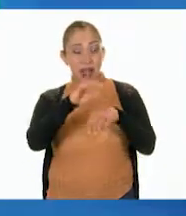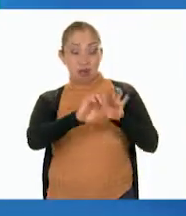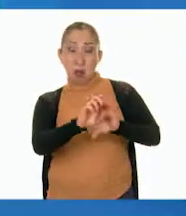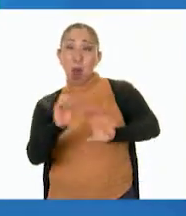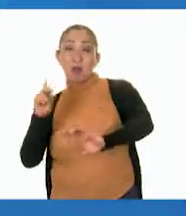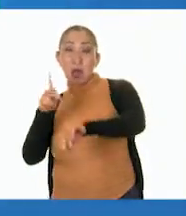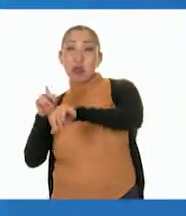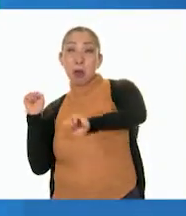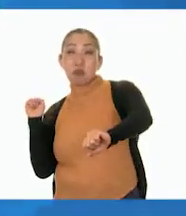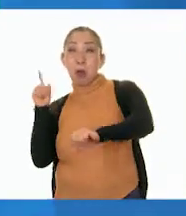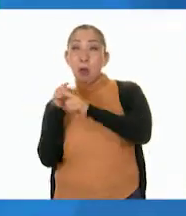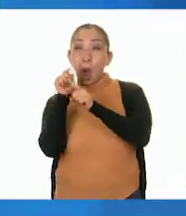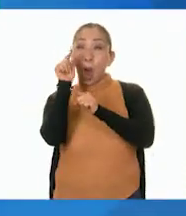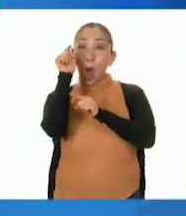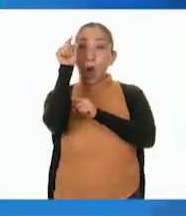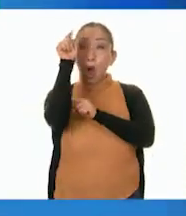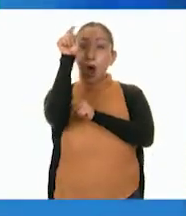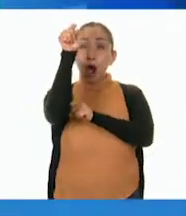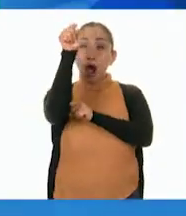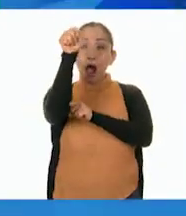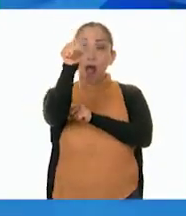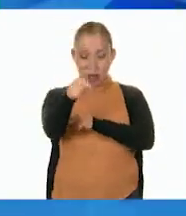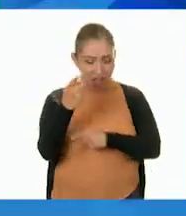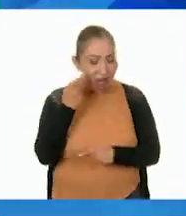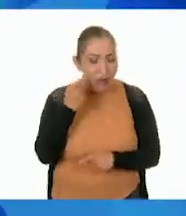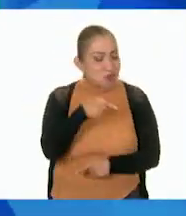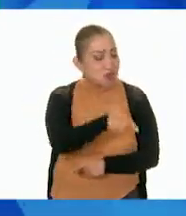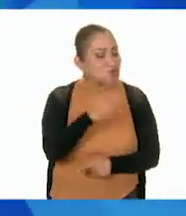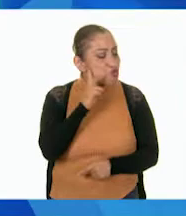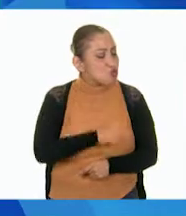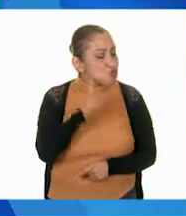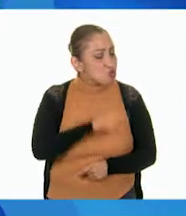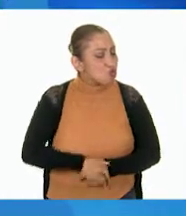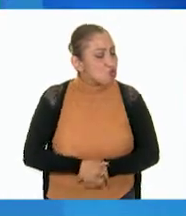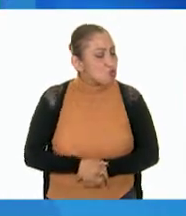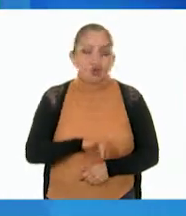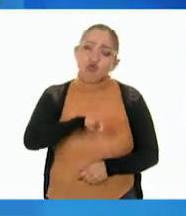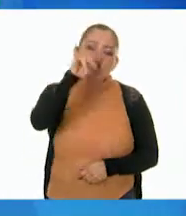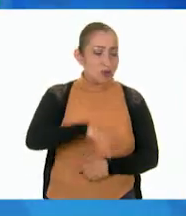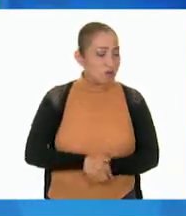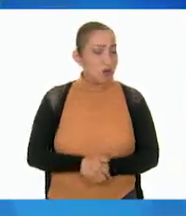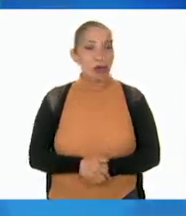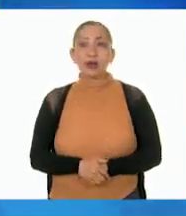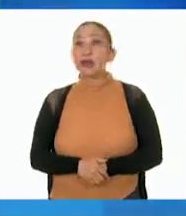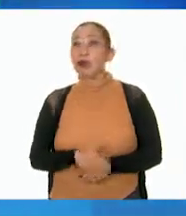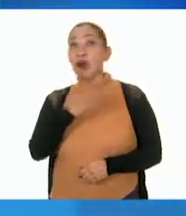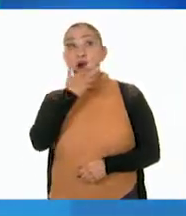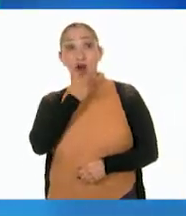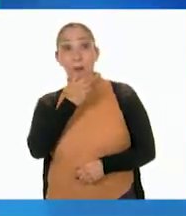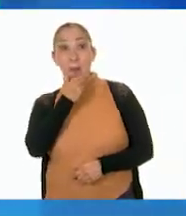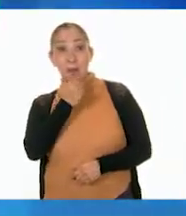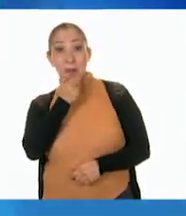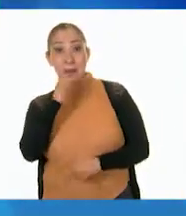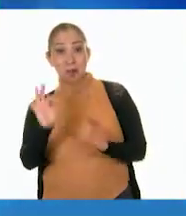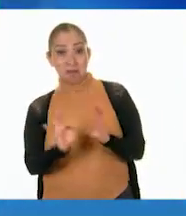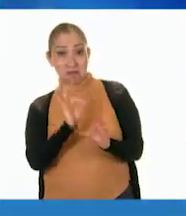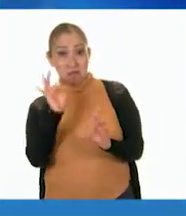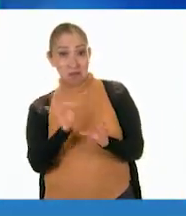botó lejísimos, lejísimos, lejísimos. ¡A ver, inténtalo tú! El sastrecillo